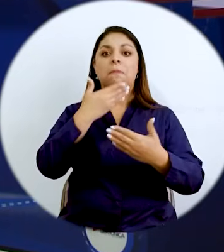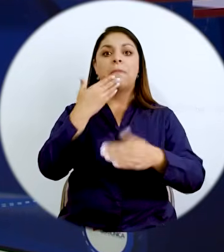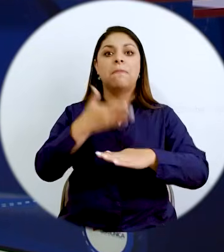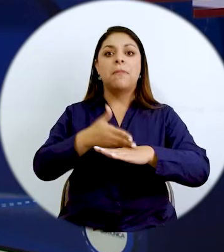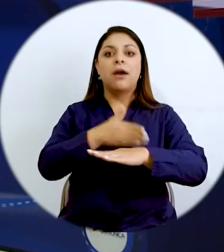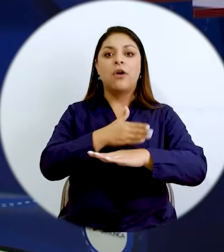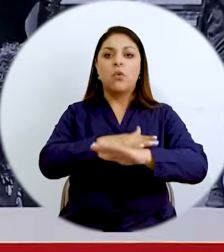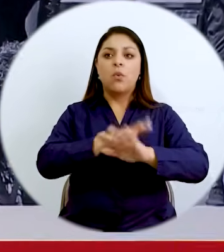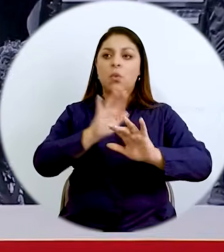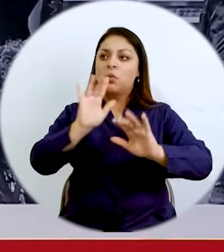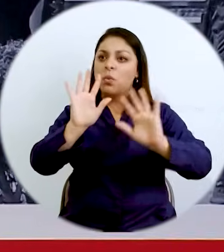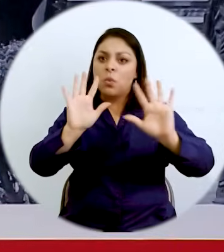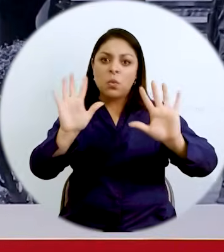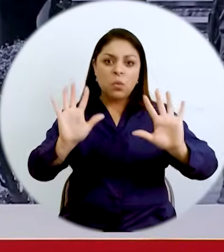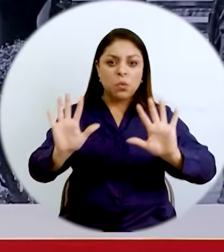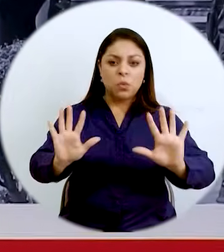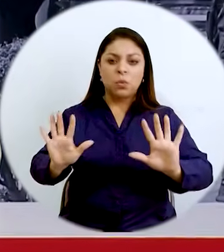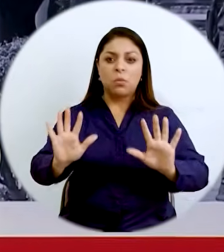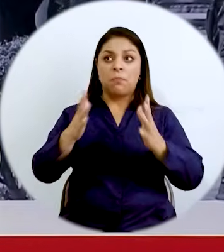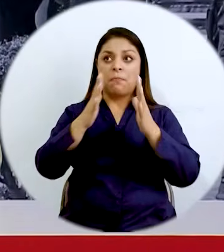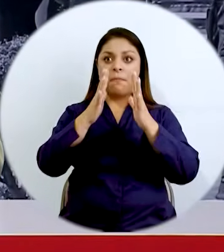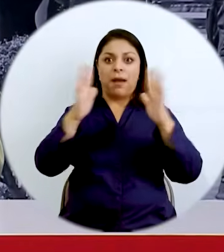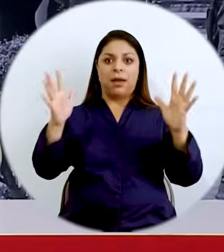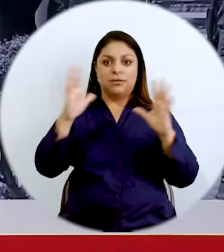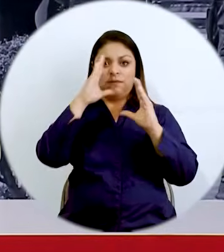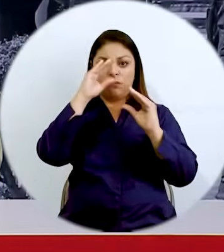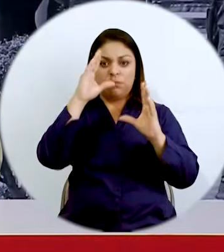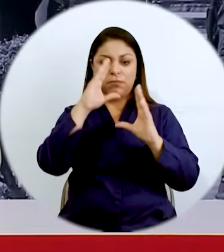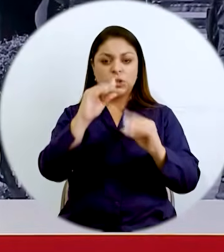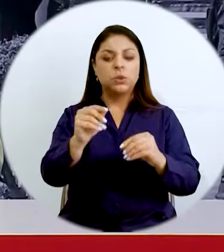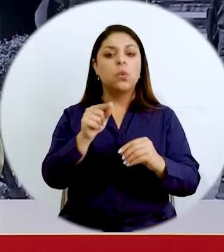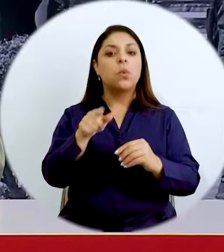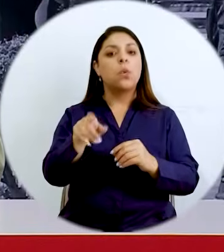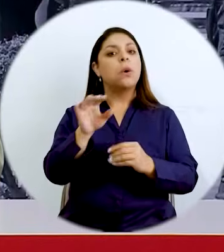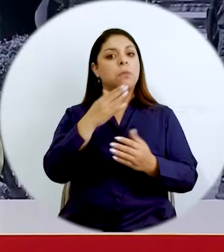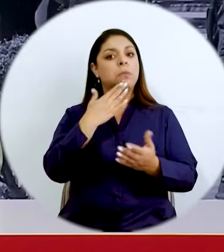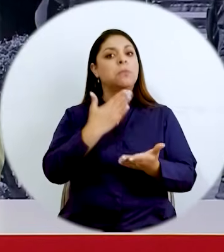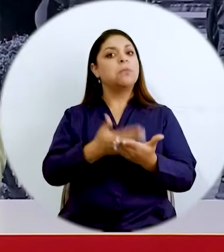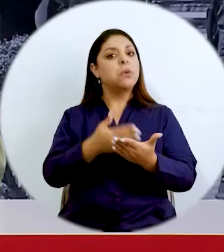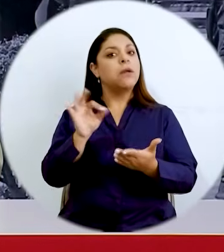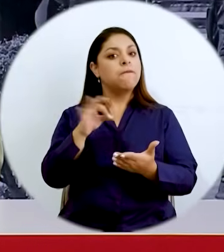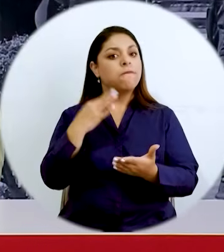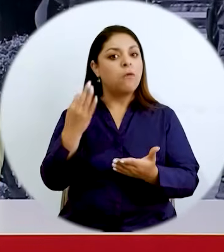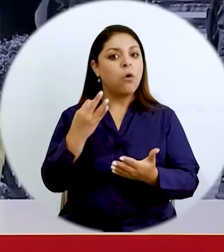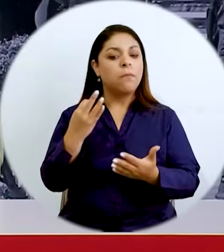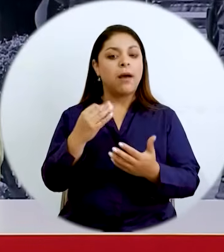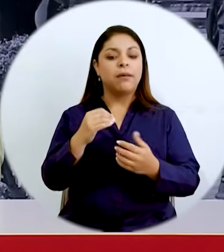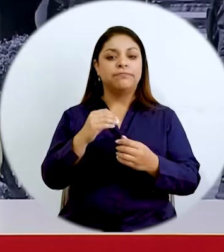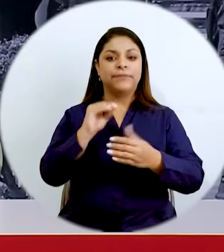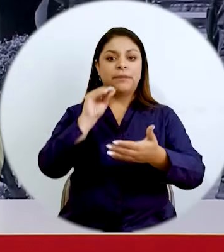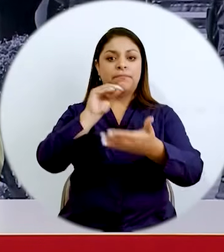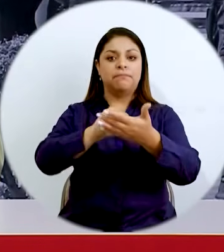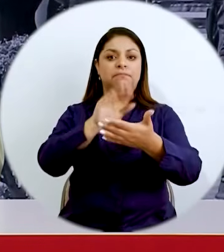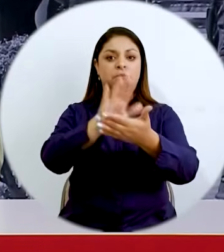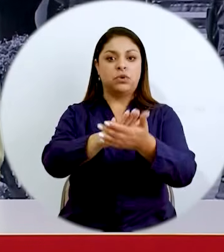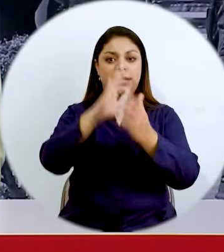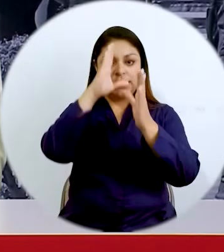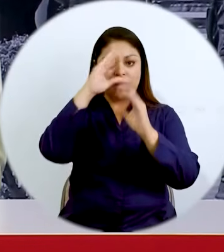versatilidad, amplitud a la cantidad de información que se podía ingresar ahí y la forma de relacionar esos datos y